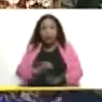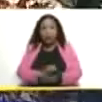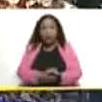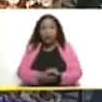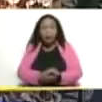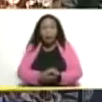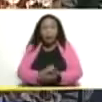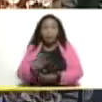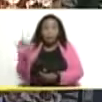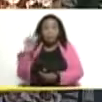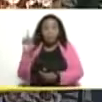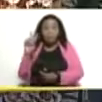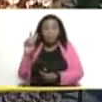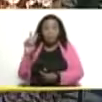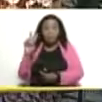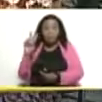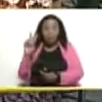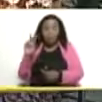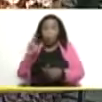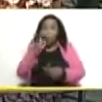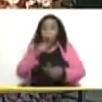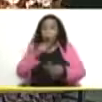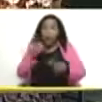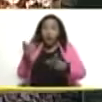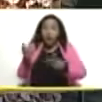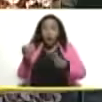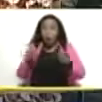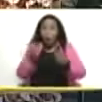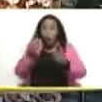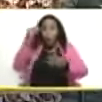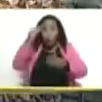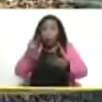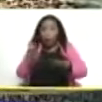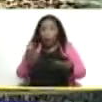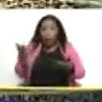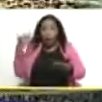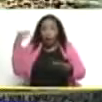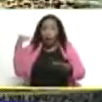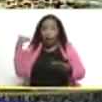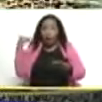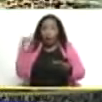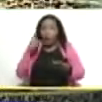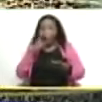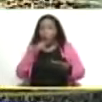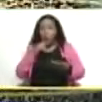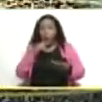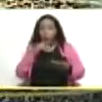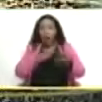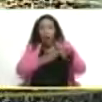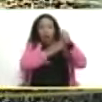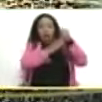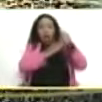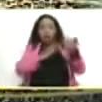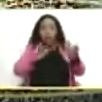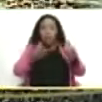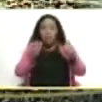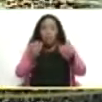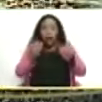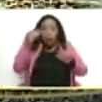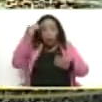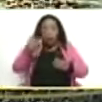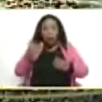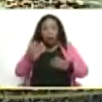Venezuela se quedó sin poder militar, se quedó sin ejército libertador, y luego nos quedamos sin